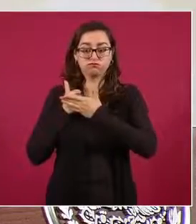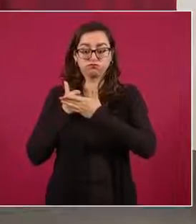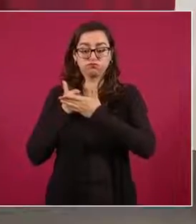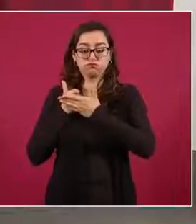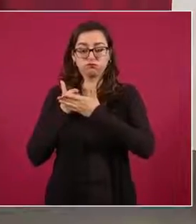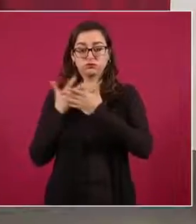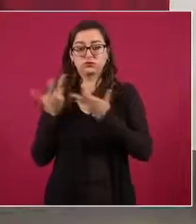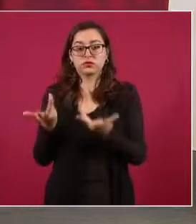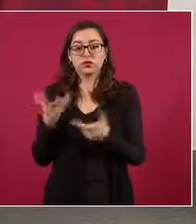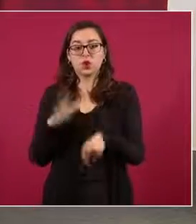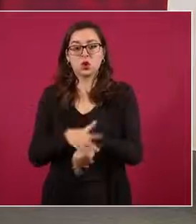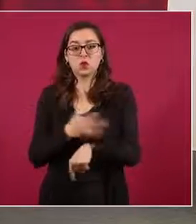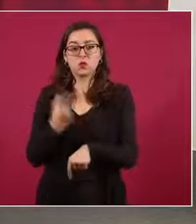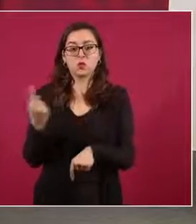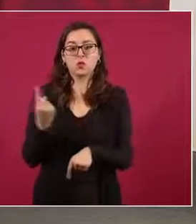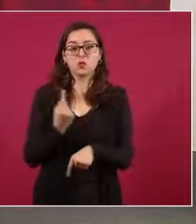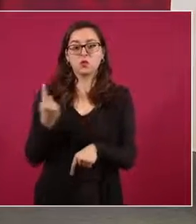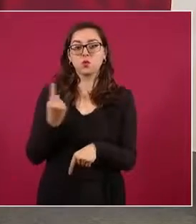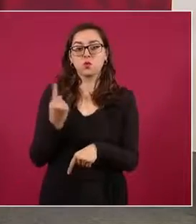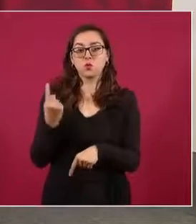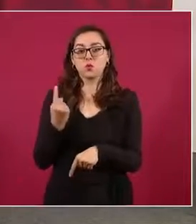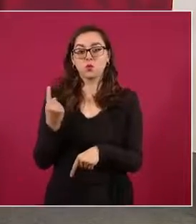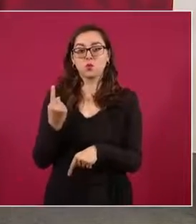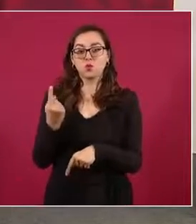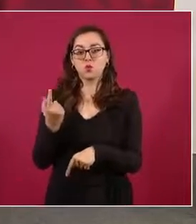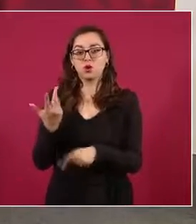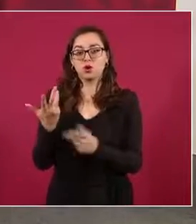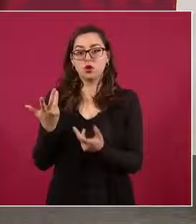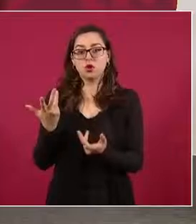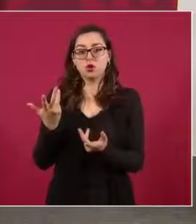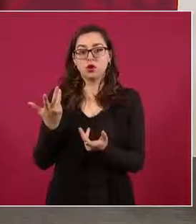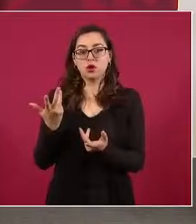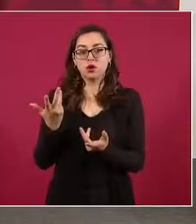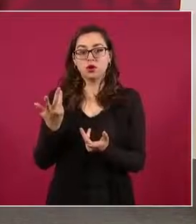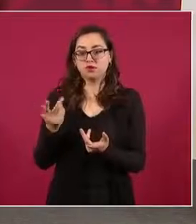es una obra que beneficia